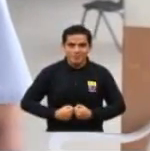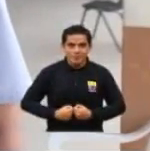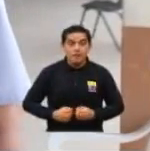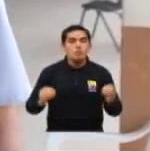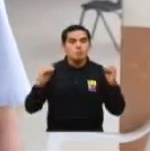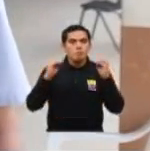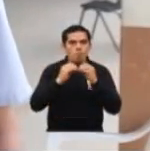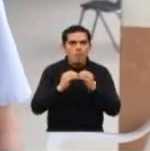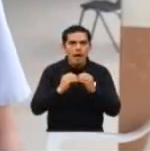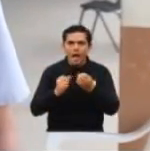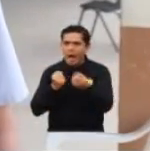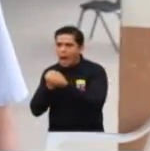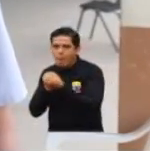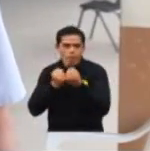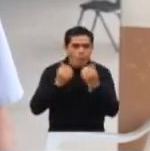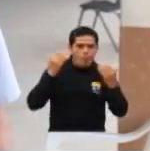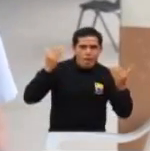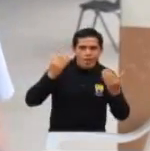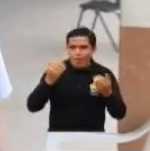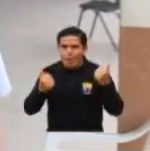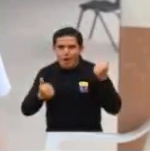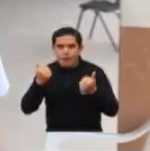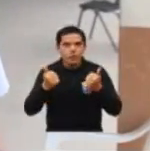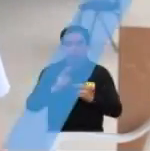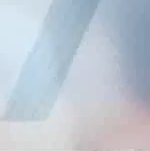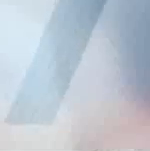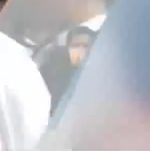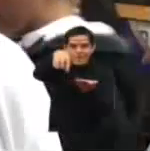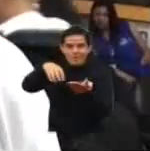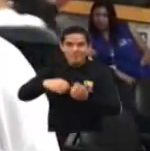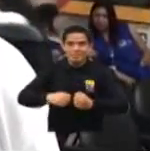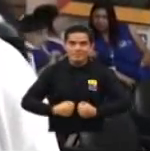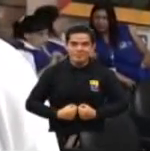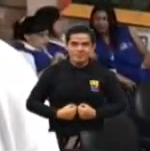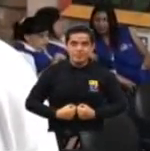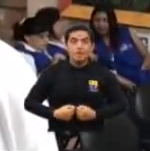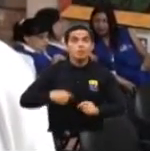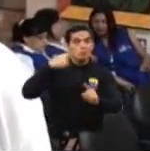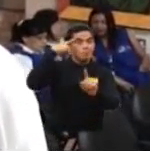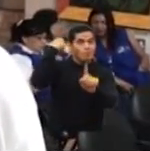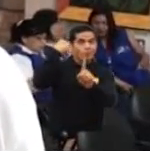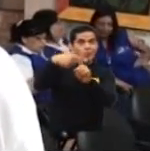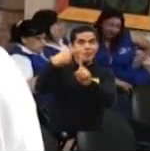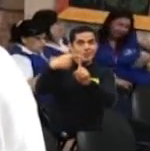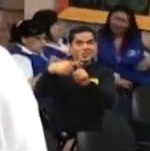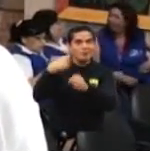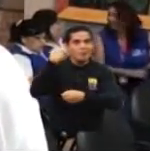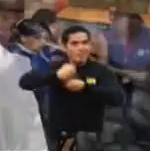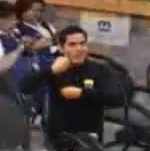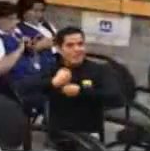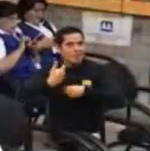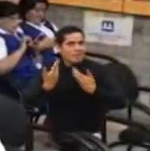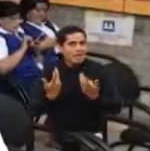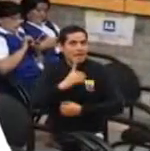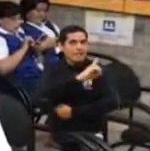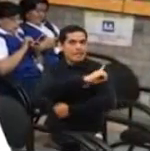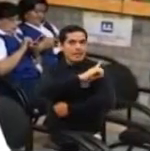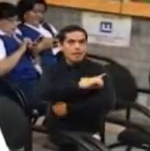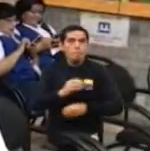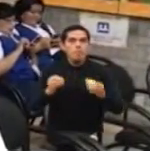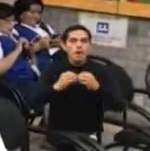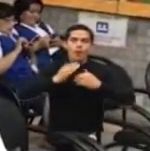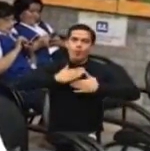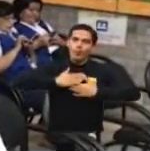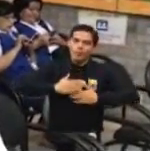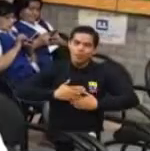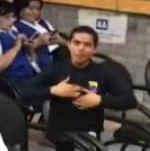que por un partido, yo estoy para que se respete aquí la voluntad del pueblo. Considero positivo el trabajo que ha hecho la delegación y ha sido